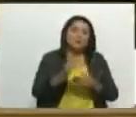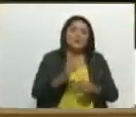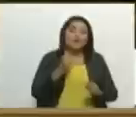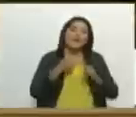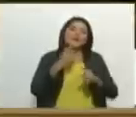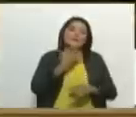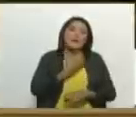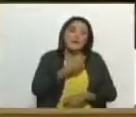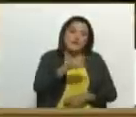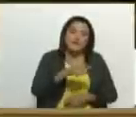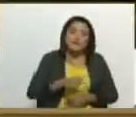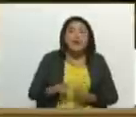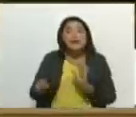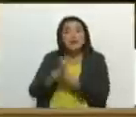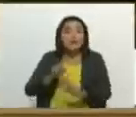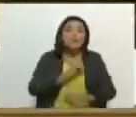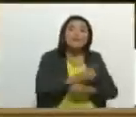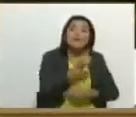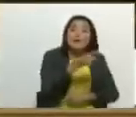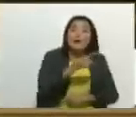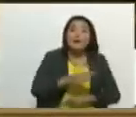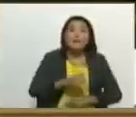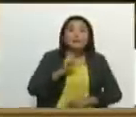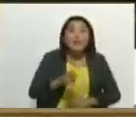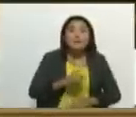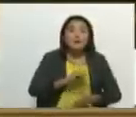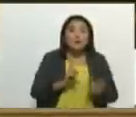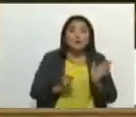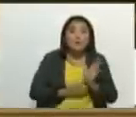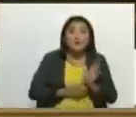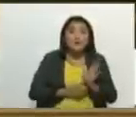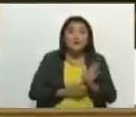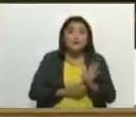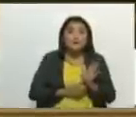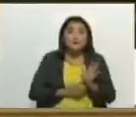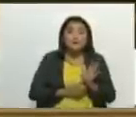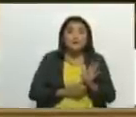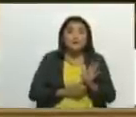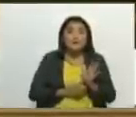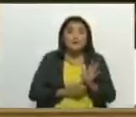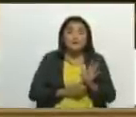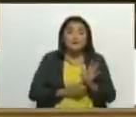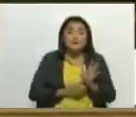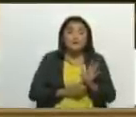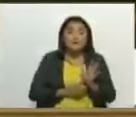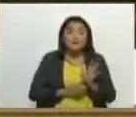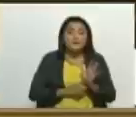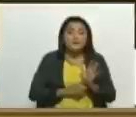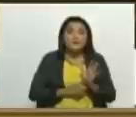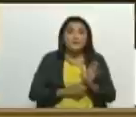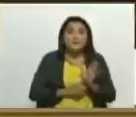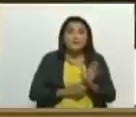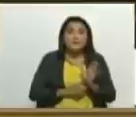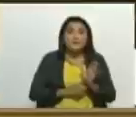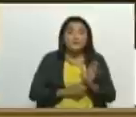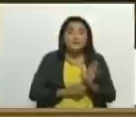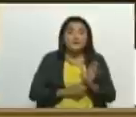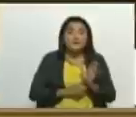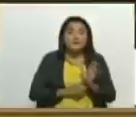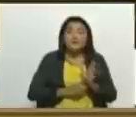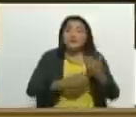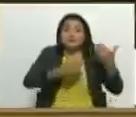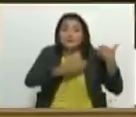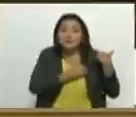La ley lo obliga a cumplir con la función de ser corresponsable